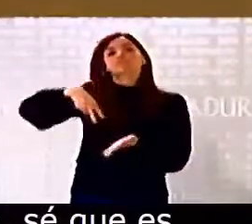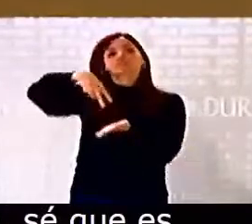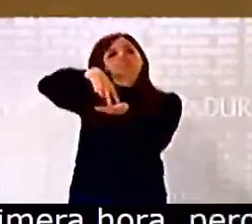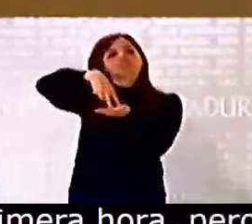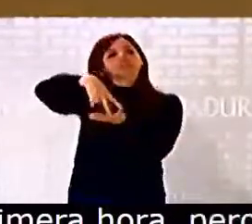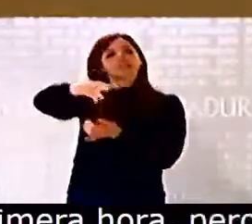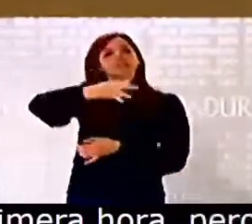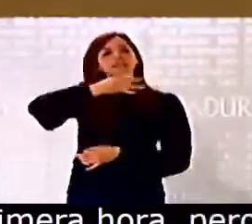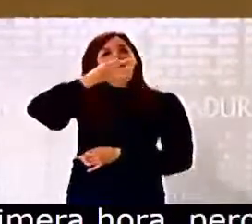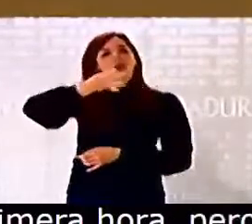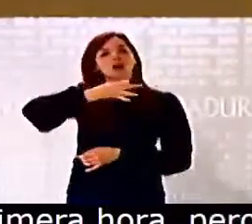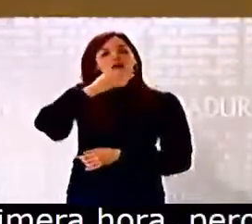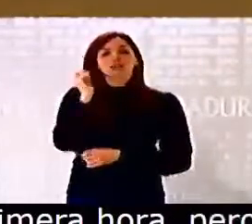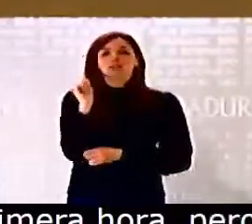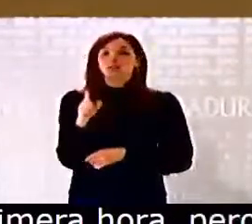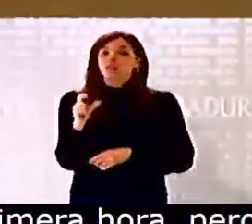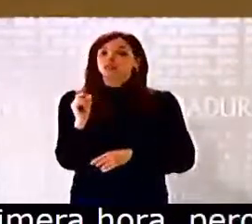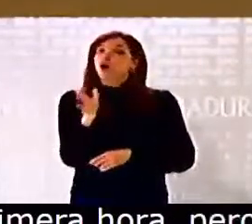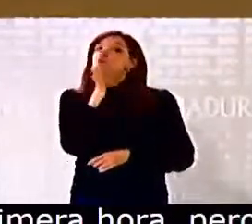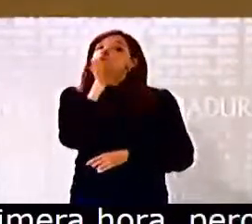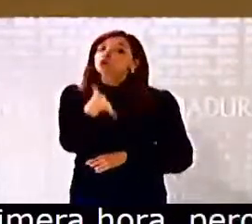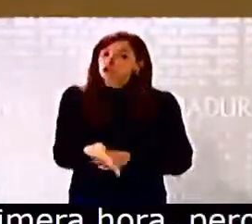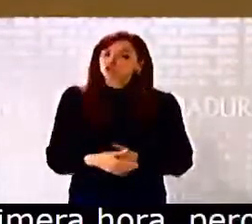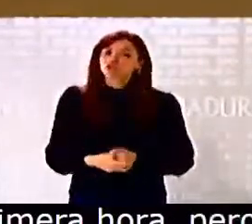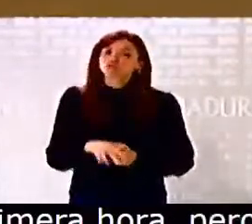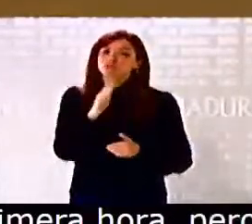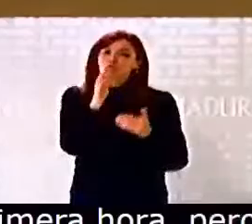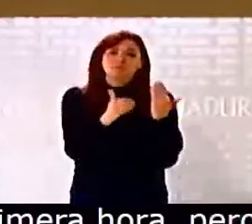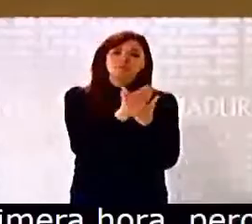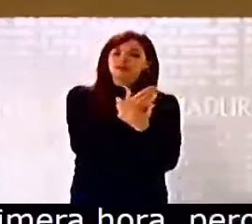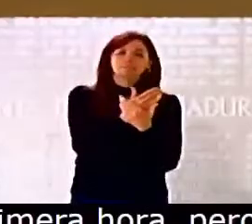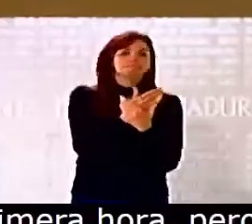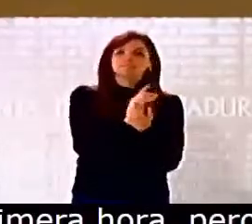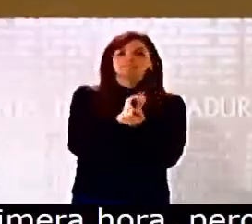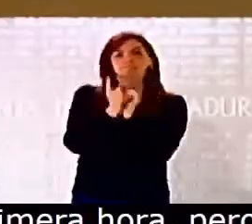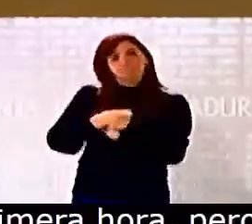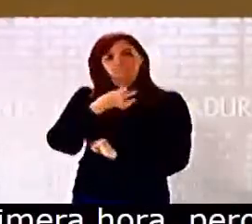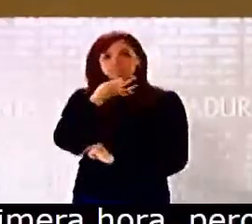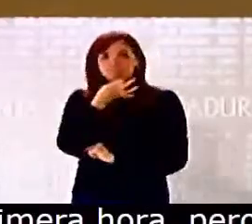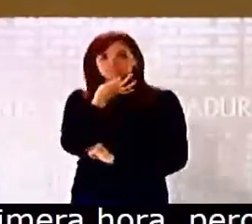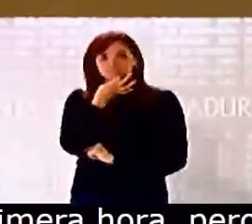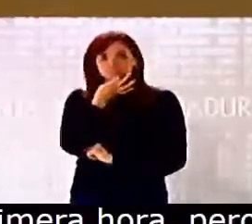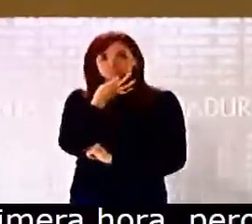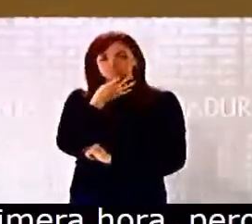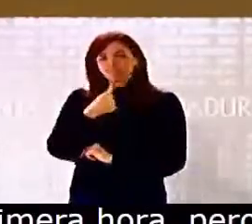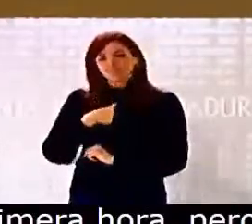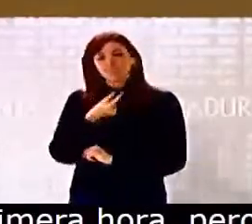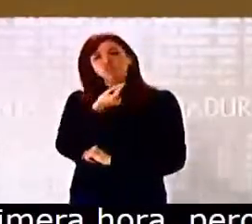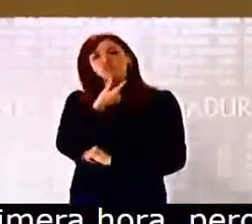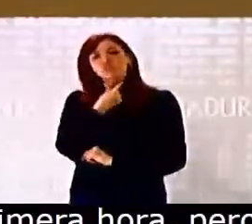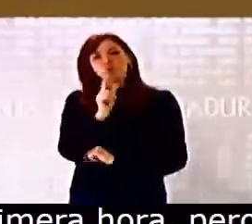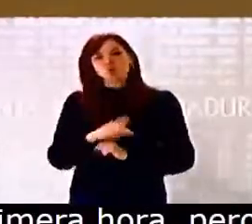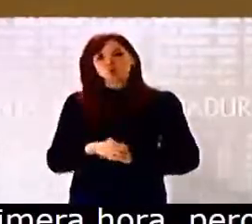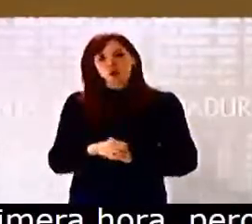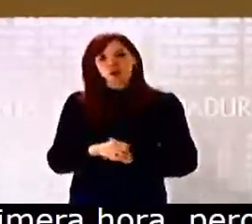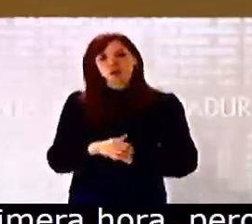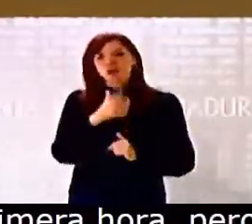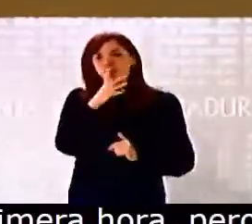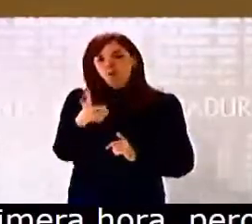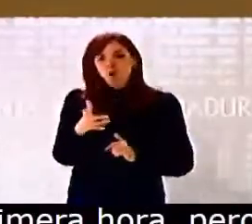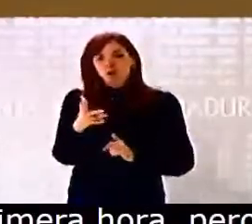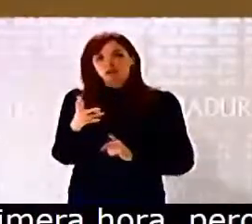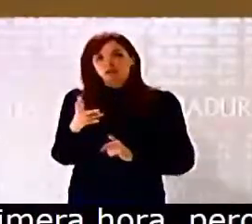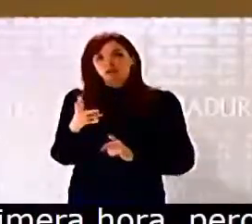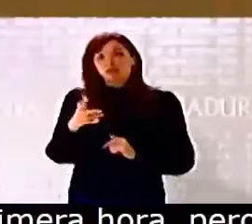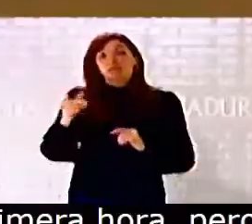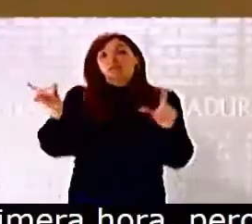tardes los días de Consejo de Gobierno y no por la mañana, porque nosotros no somos partidarios de llenar los telediarios